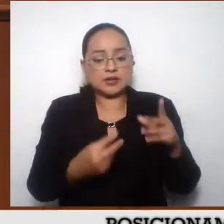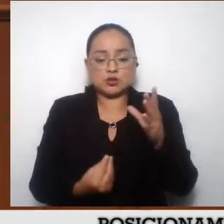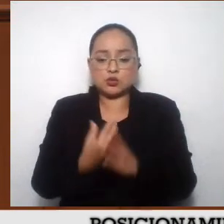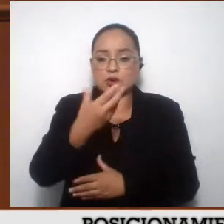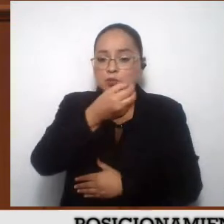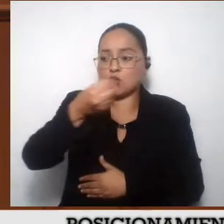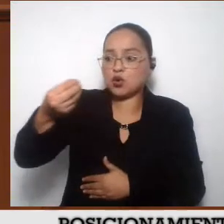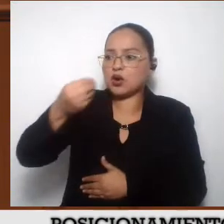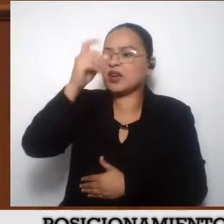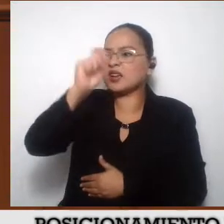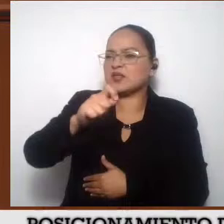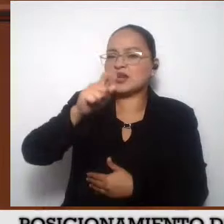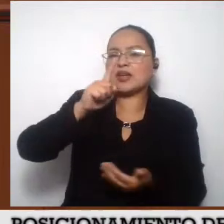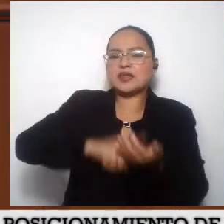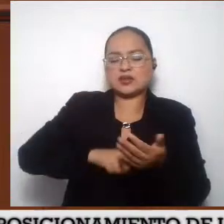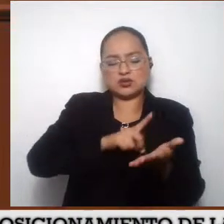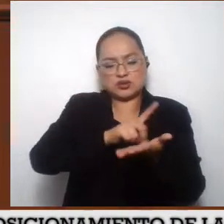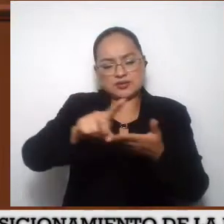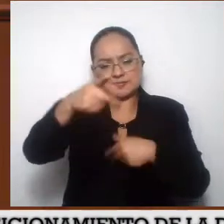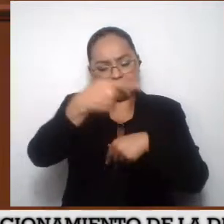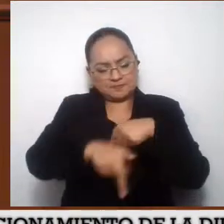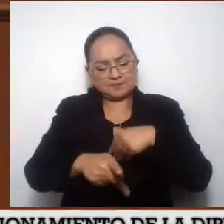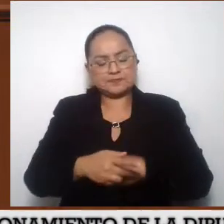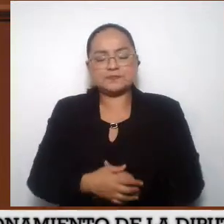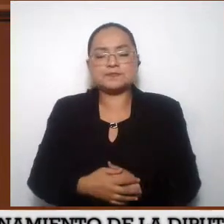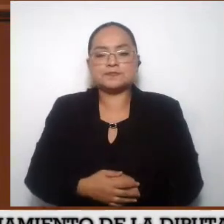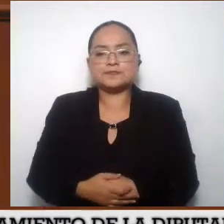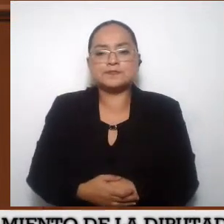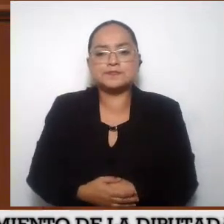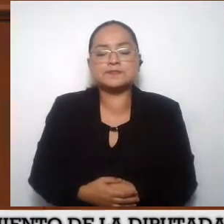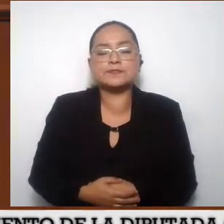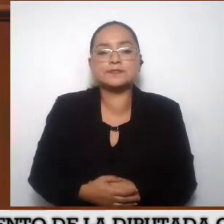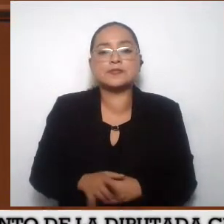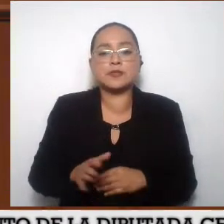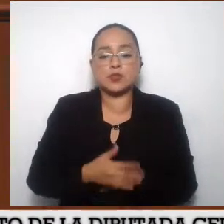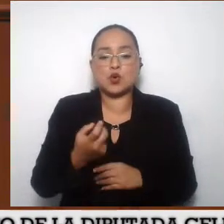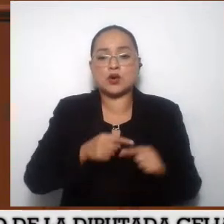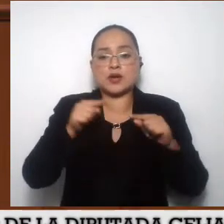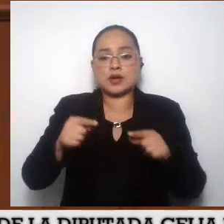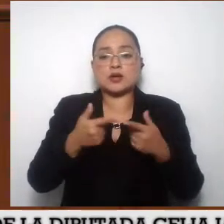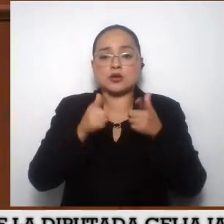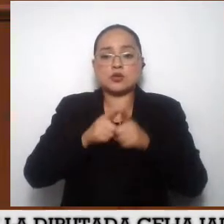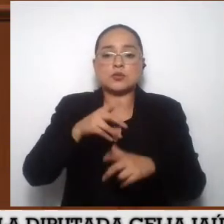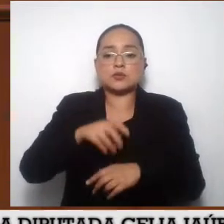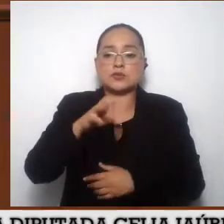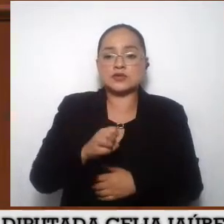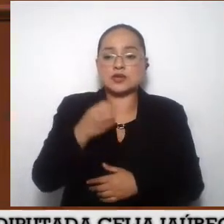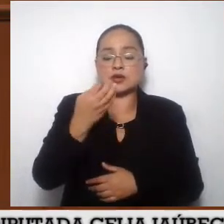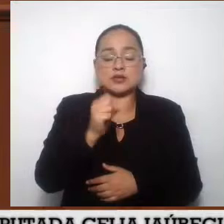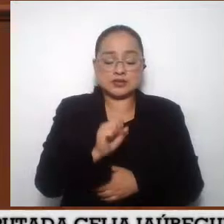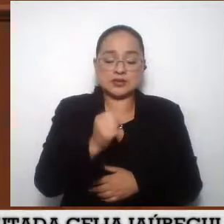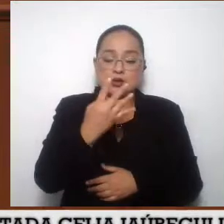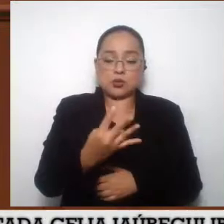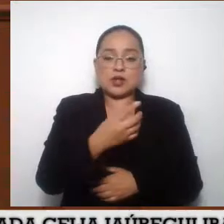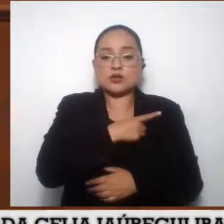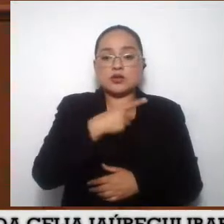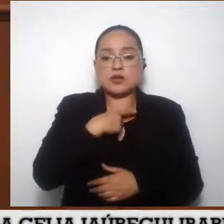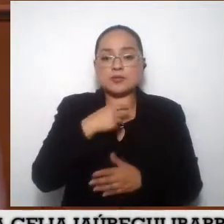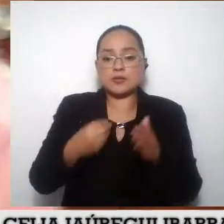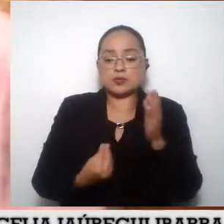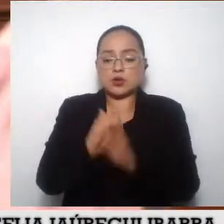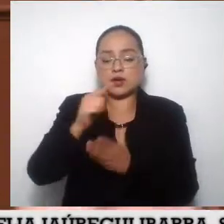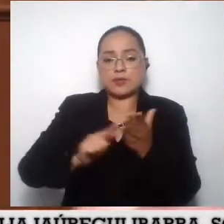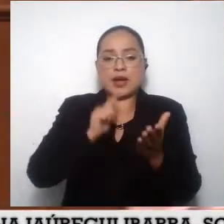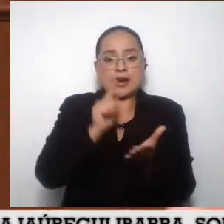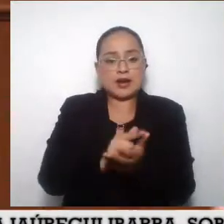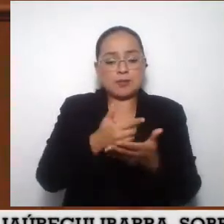riesgo. Por ello, esta legislatura tiene la oportunidad de aprobar una ley de avanzada que